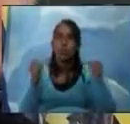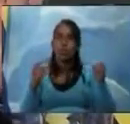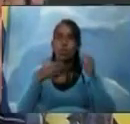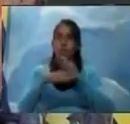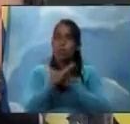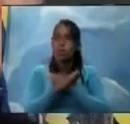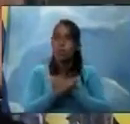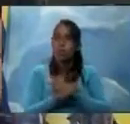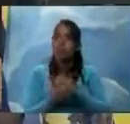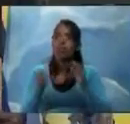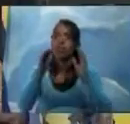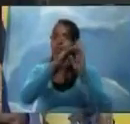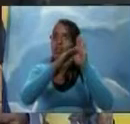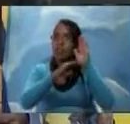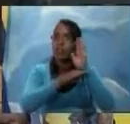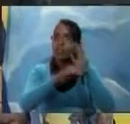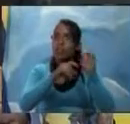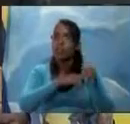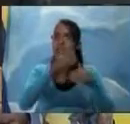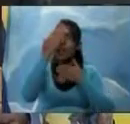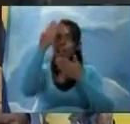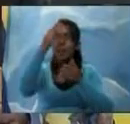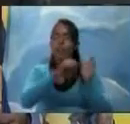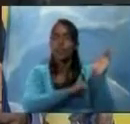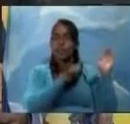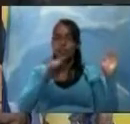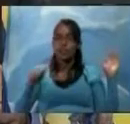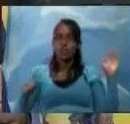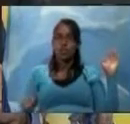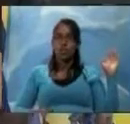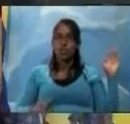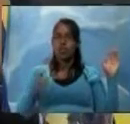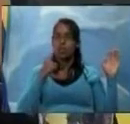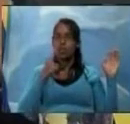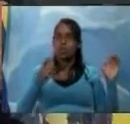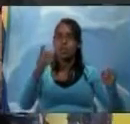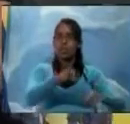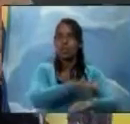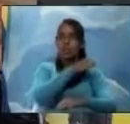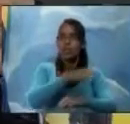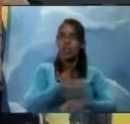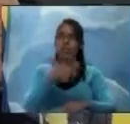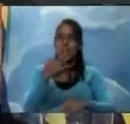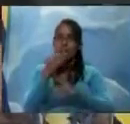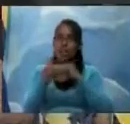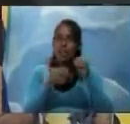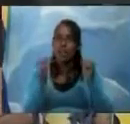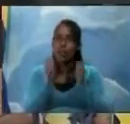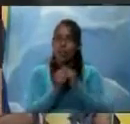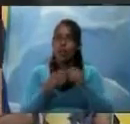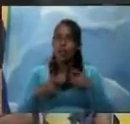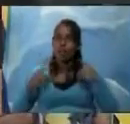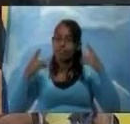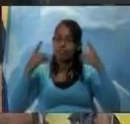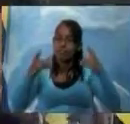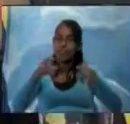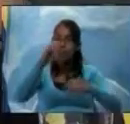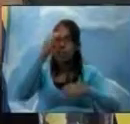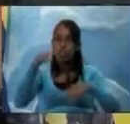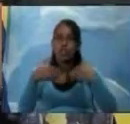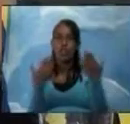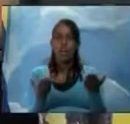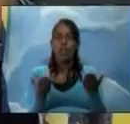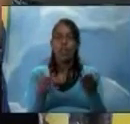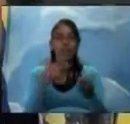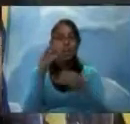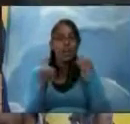a rendir cuenta delante del Señor. Dice la canción: ¿qué has hecho con el talento que Él te ha dado? ¿Qué